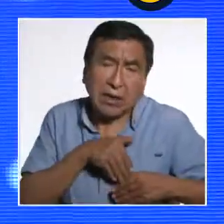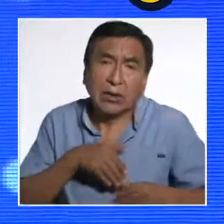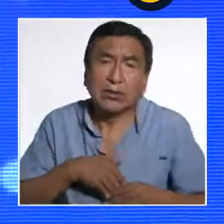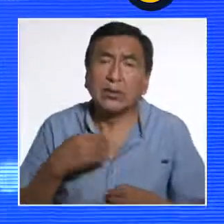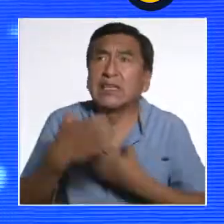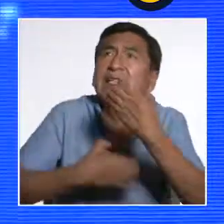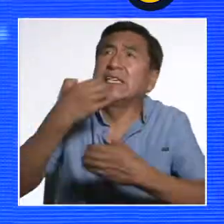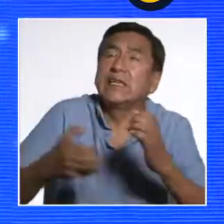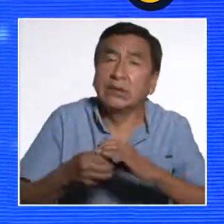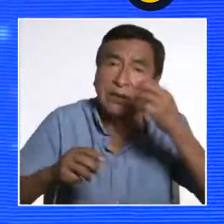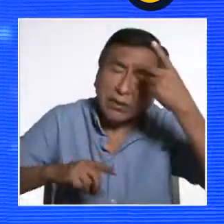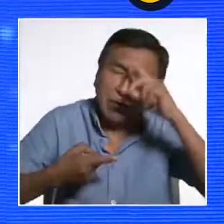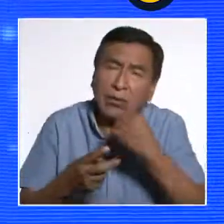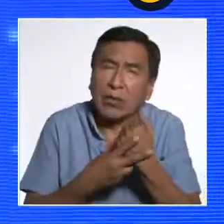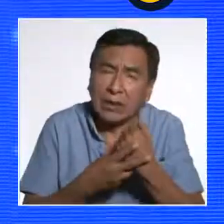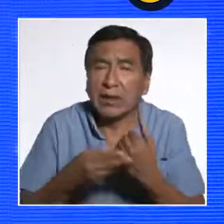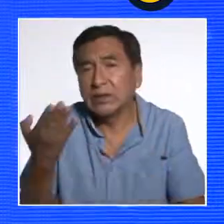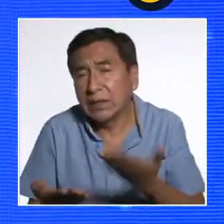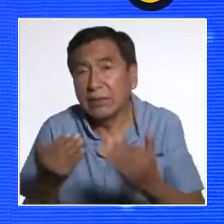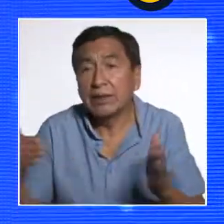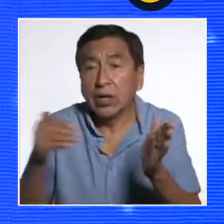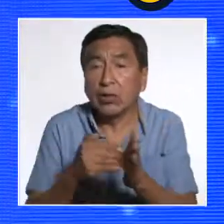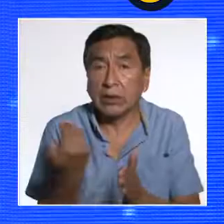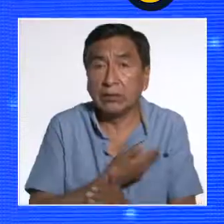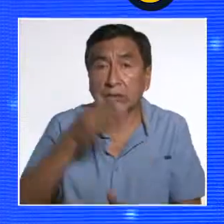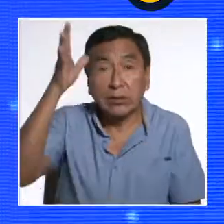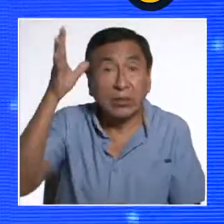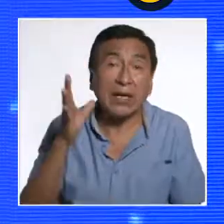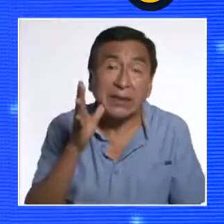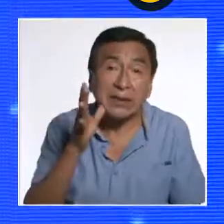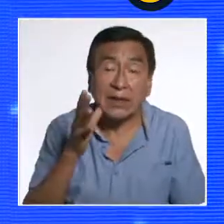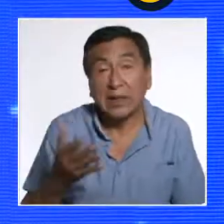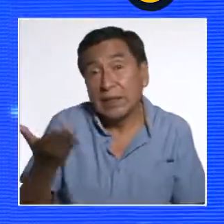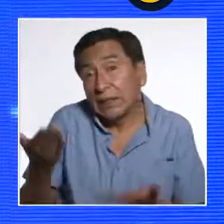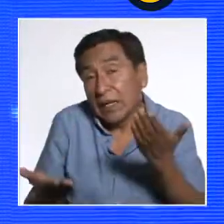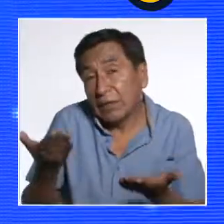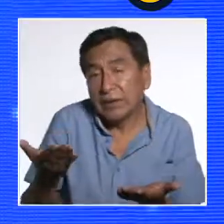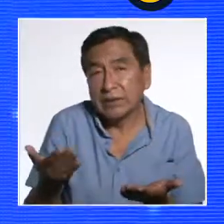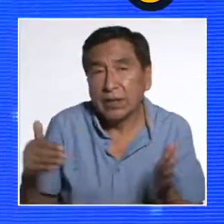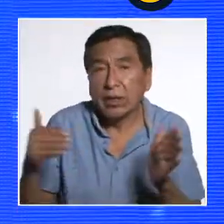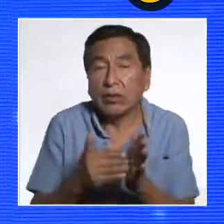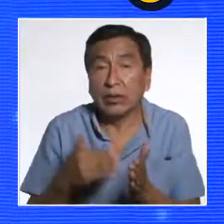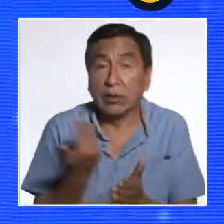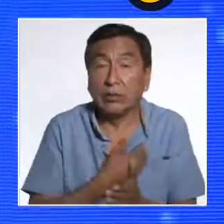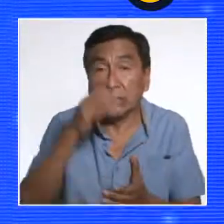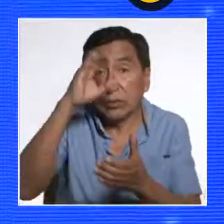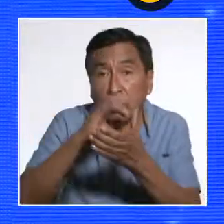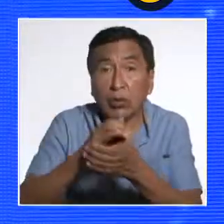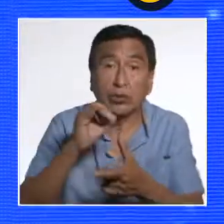gritos de dolor, tal vez contra nuestros padres, contra nuestro